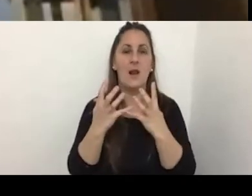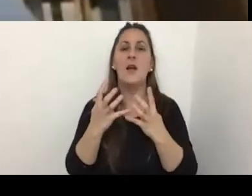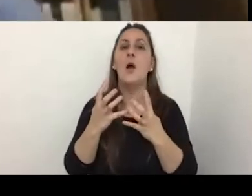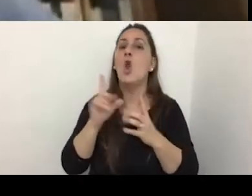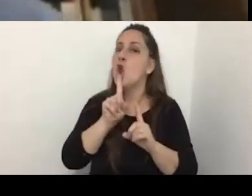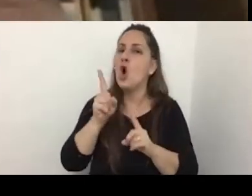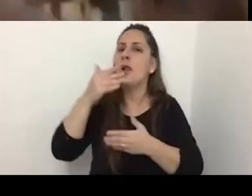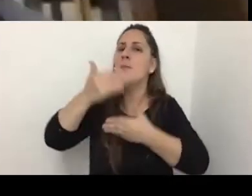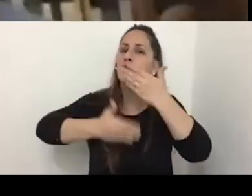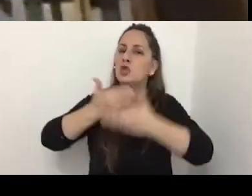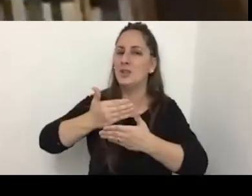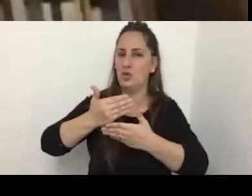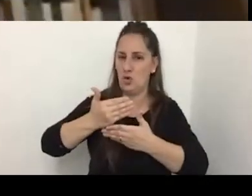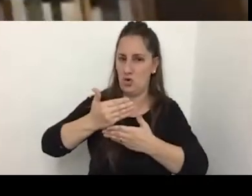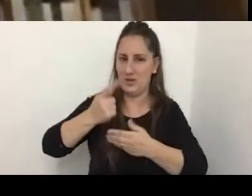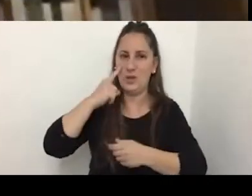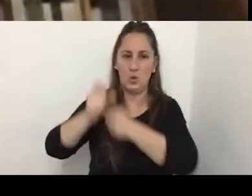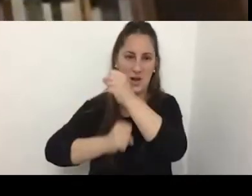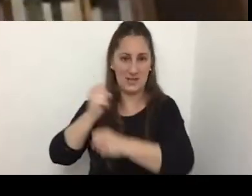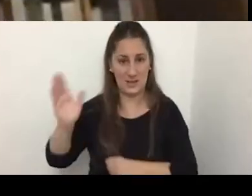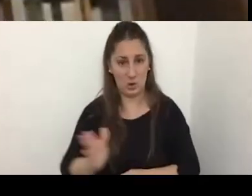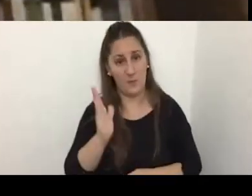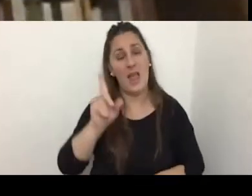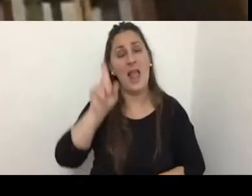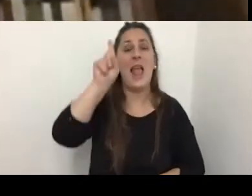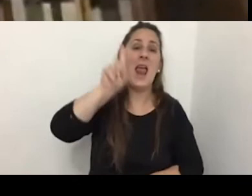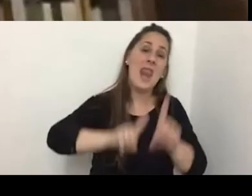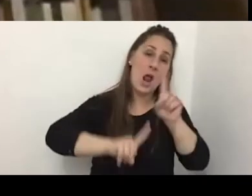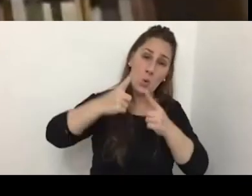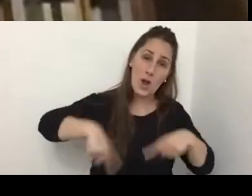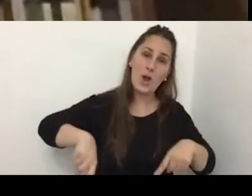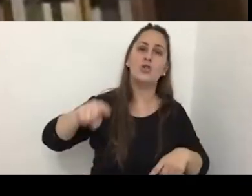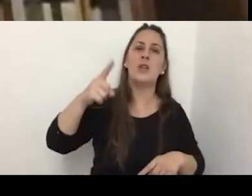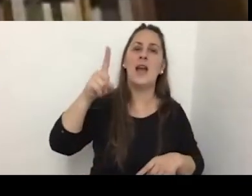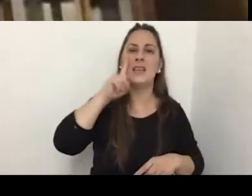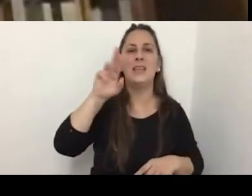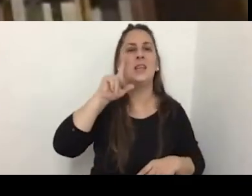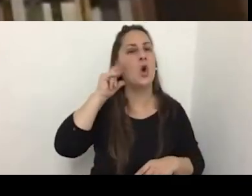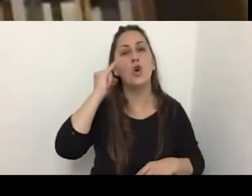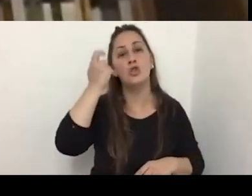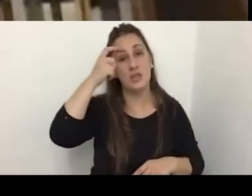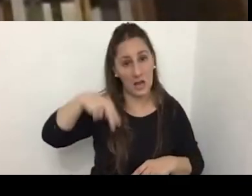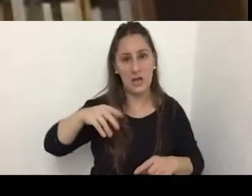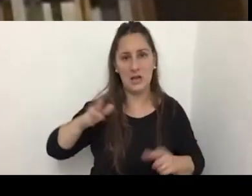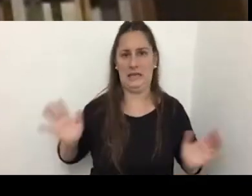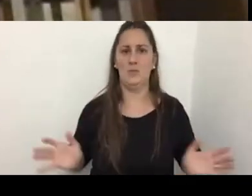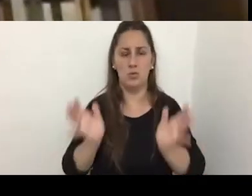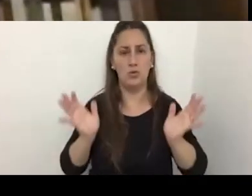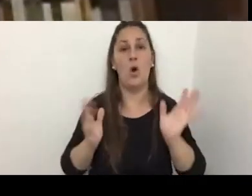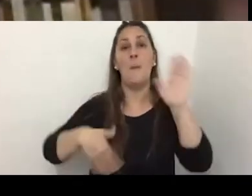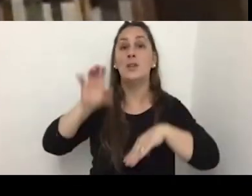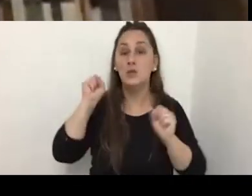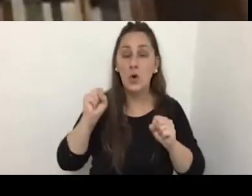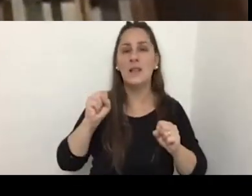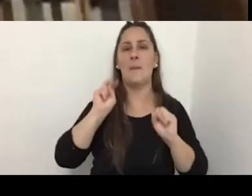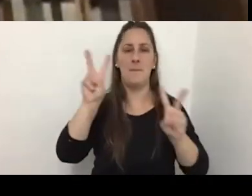que incipientemente en algunas cosas Irigoyen impulsó, y sobre todo impulsó más fuerte Perón,